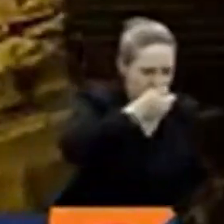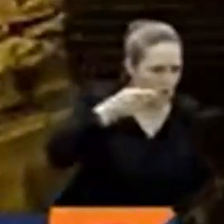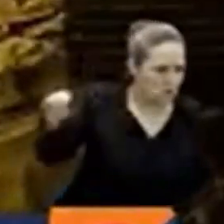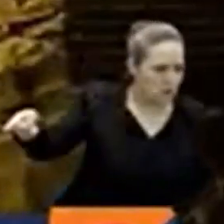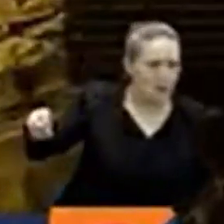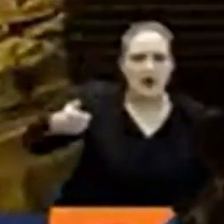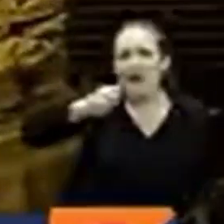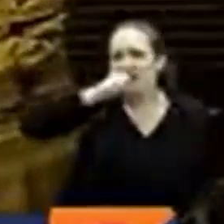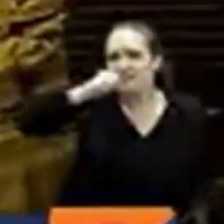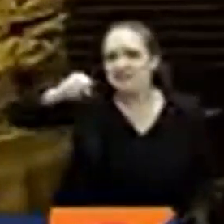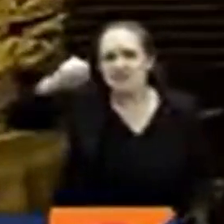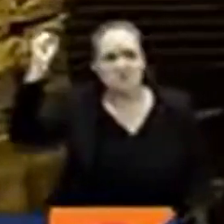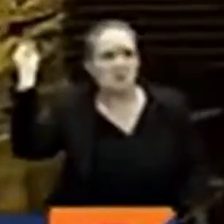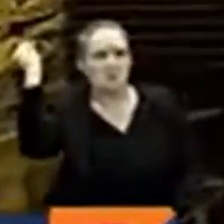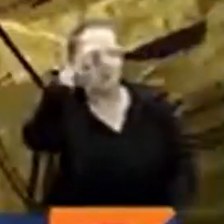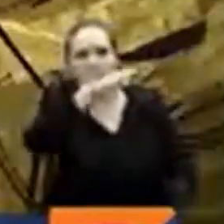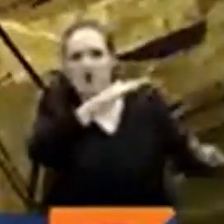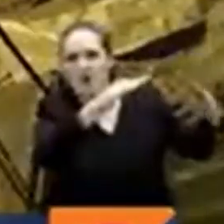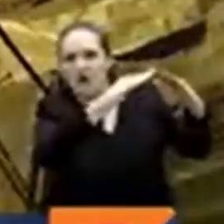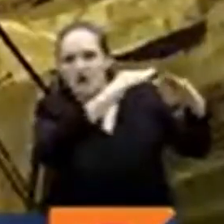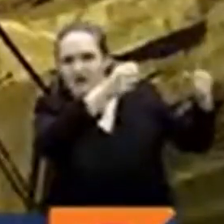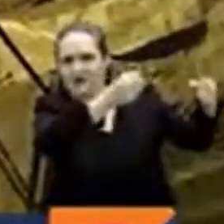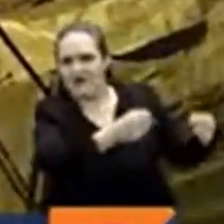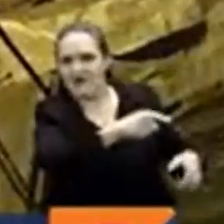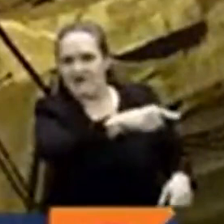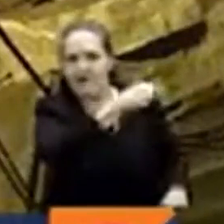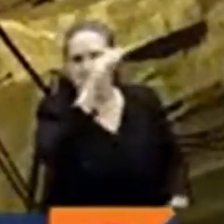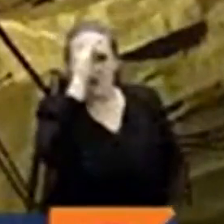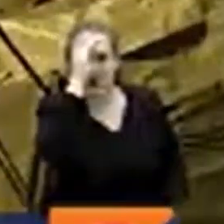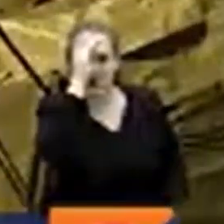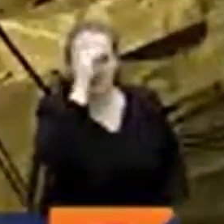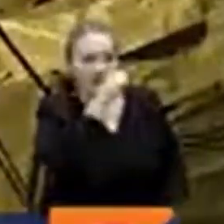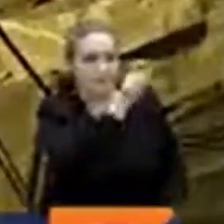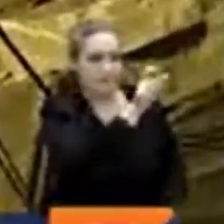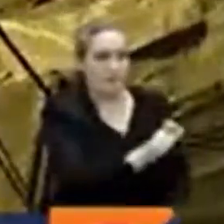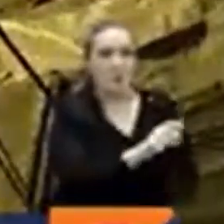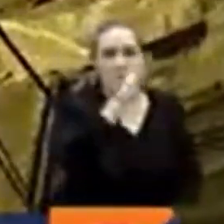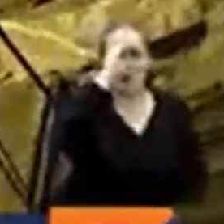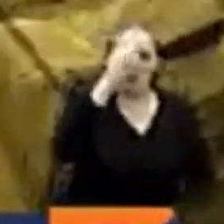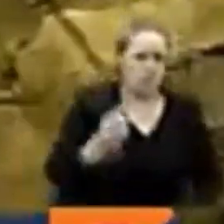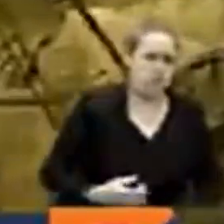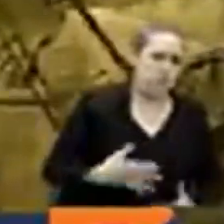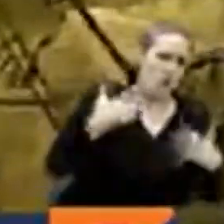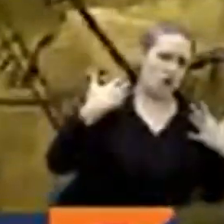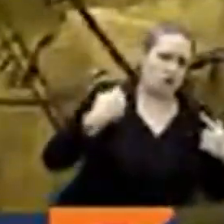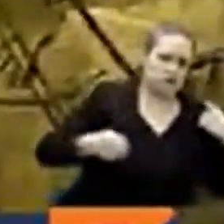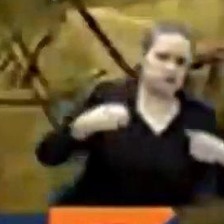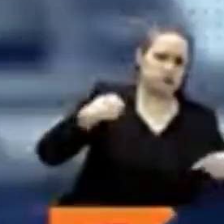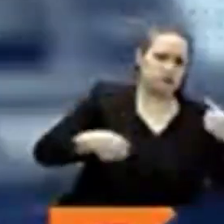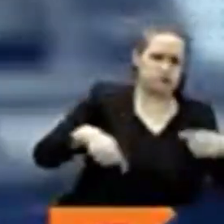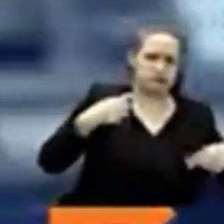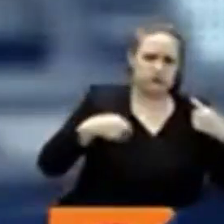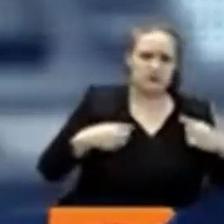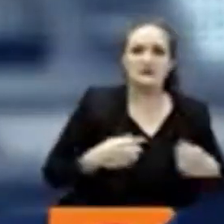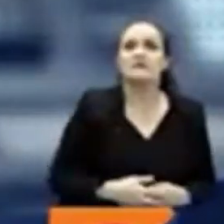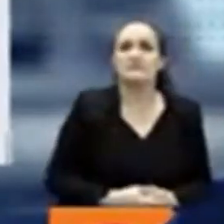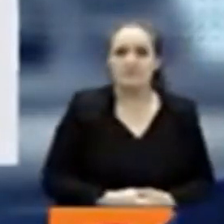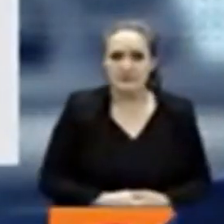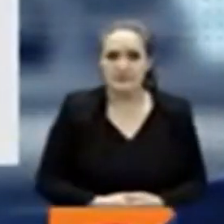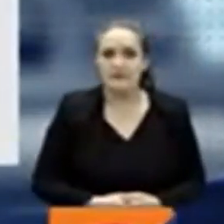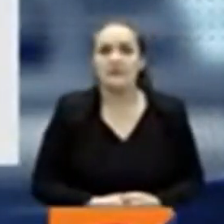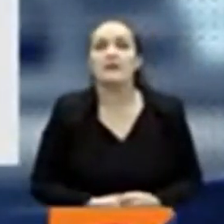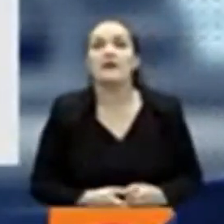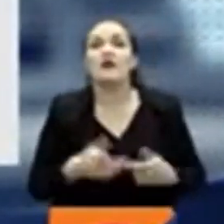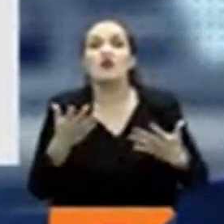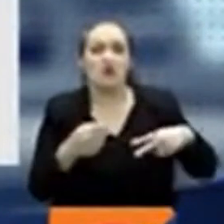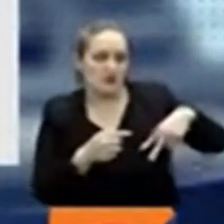sobre la estación de policía, lo que ocasiona que un policía quede herido por las esquirlas, tanto en miembros